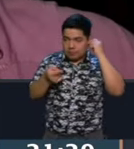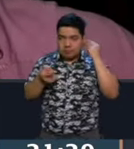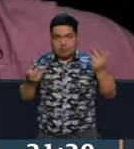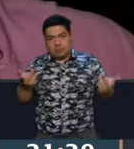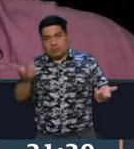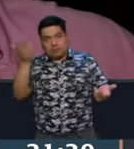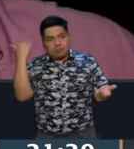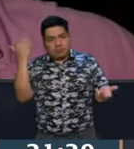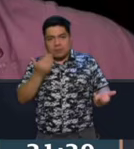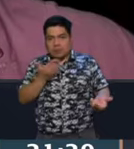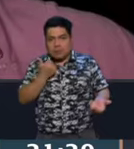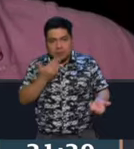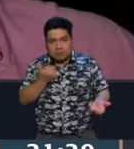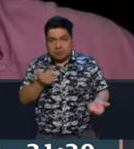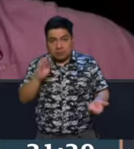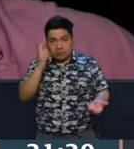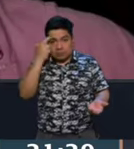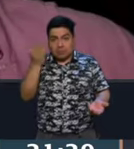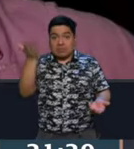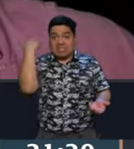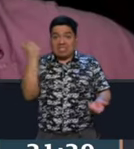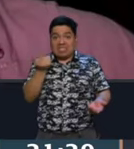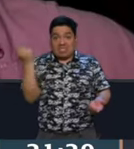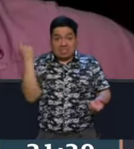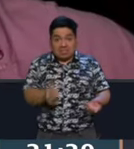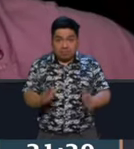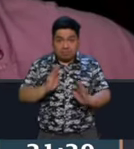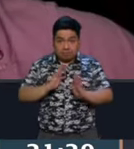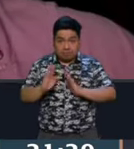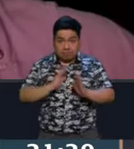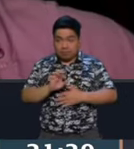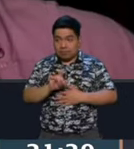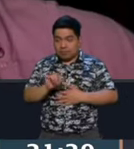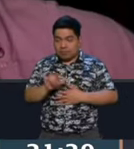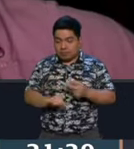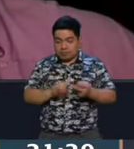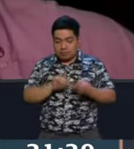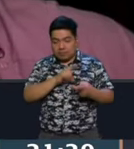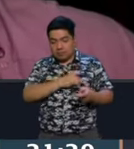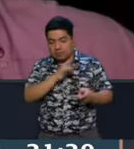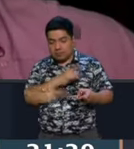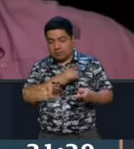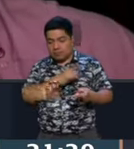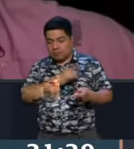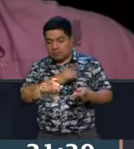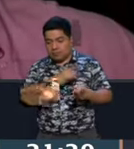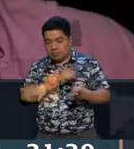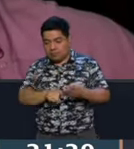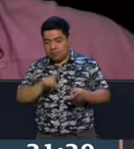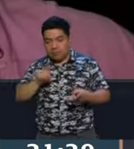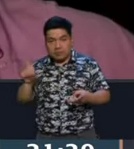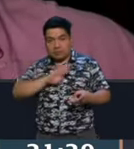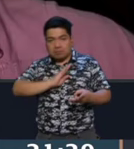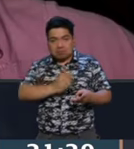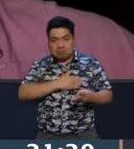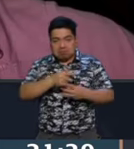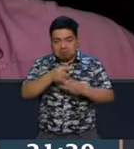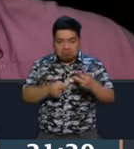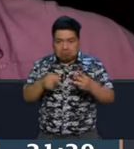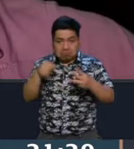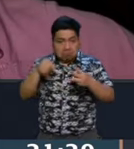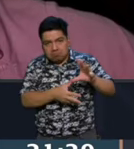entrado a la Embajada de México en Quito. Y ahora lo que comentábamos es que sí es un hecho sin precedentes, porque ni en las dictaduras militares de